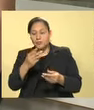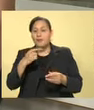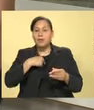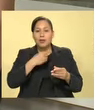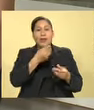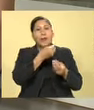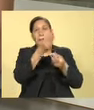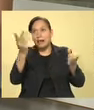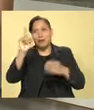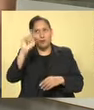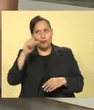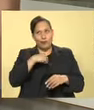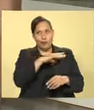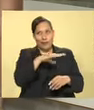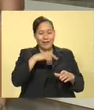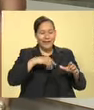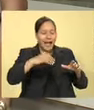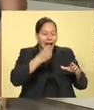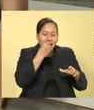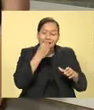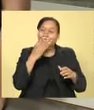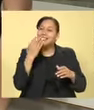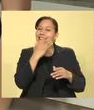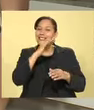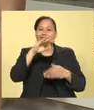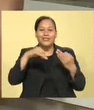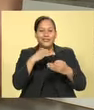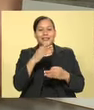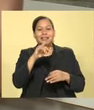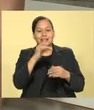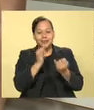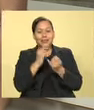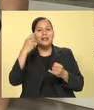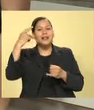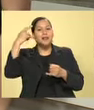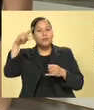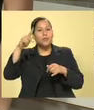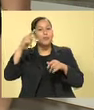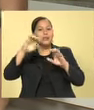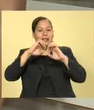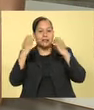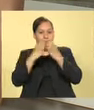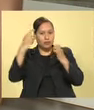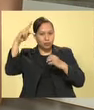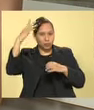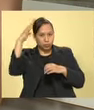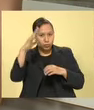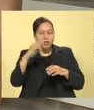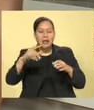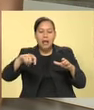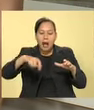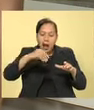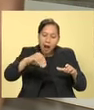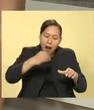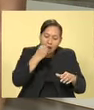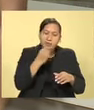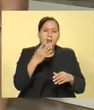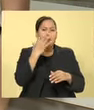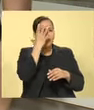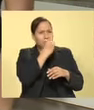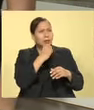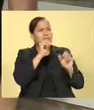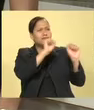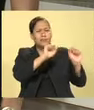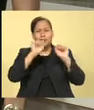compartir. Los comí todos. Son muy ricos. Deliciosos. Esos taquitos y son típicos de ese estadio. Ah, muy bien. Es muy bonita la afición de